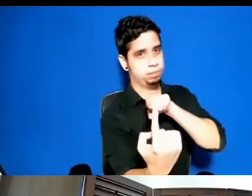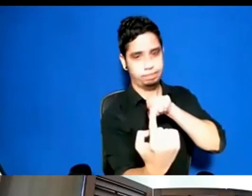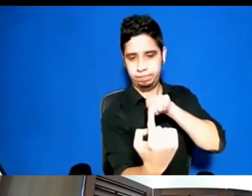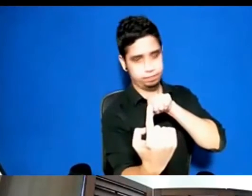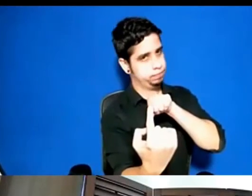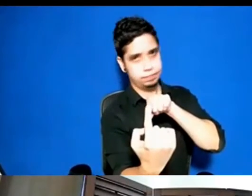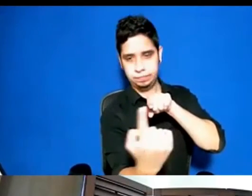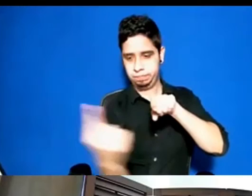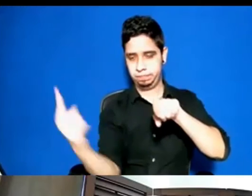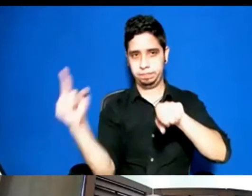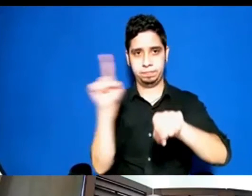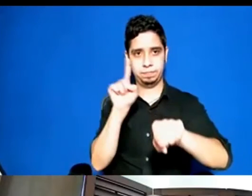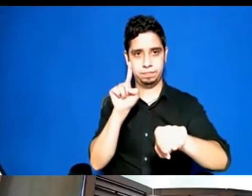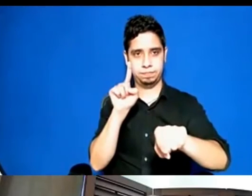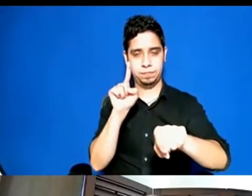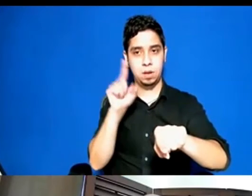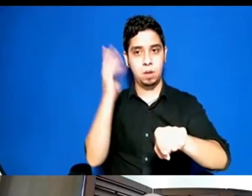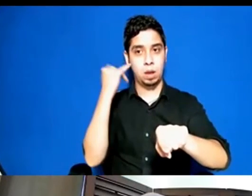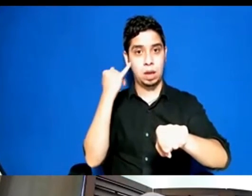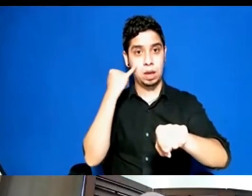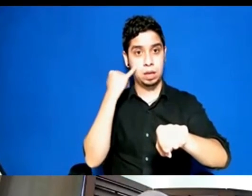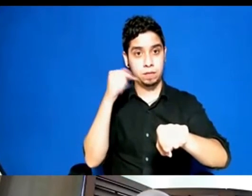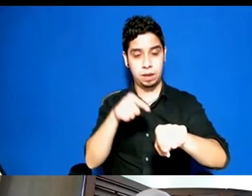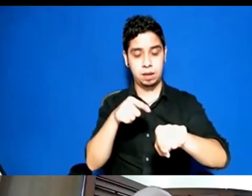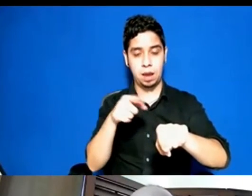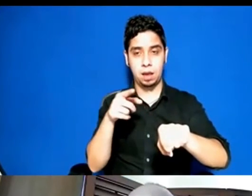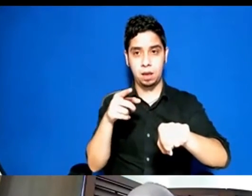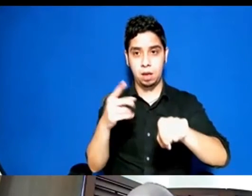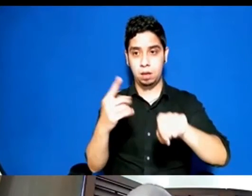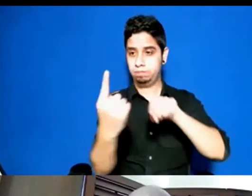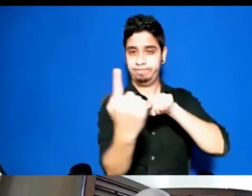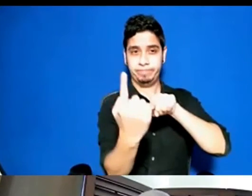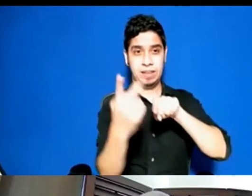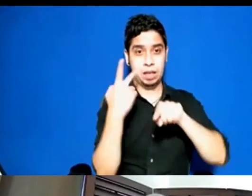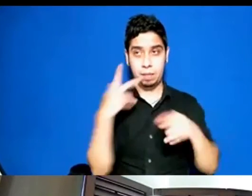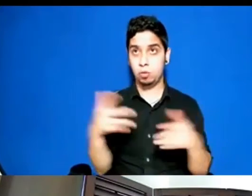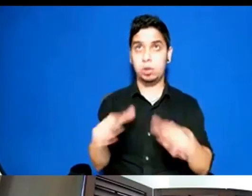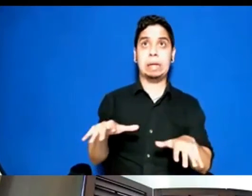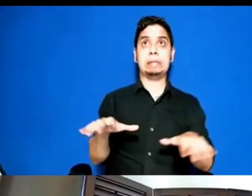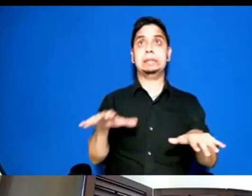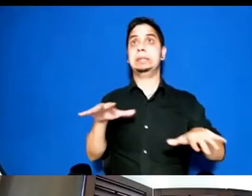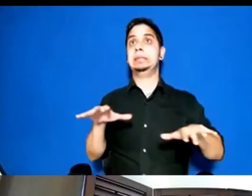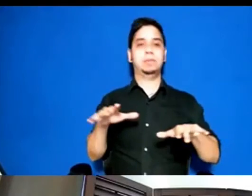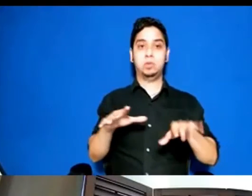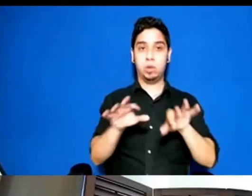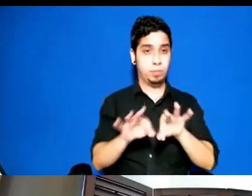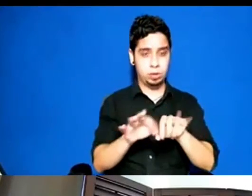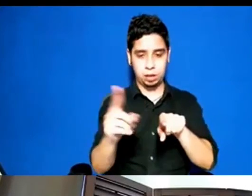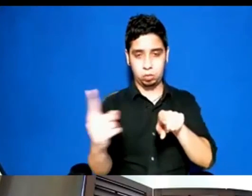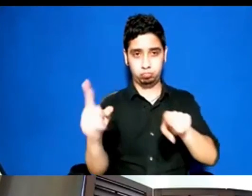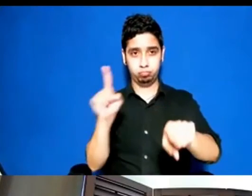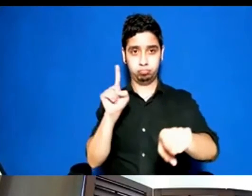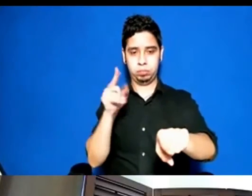al frente, porque para ella, nosotros somos, ¿qué? Depredadores. ok. Oh, eso es importante. Ok. Y si